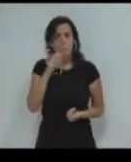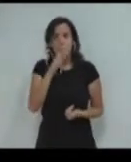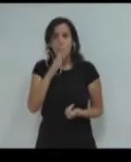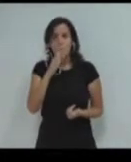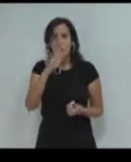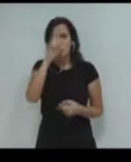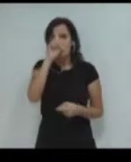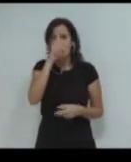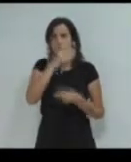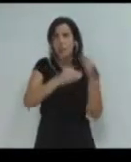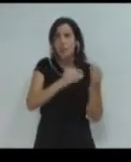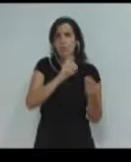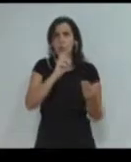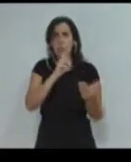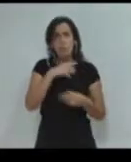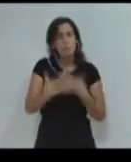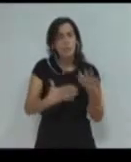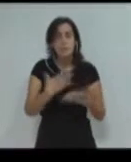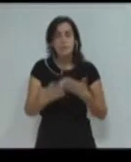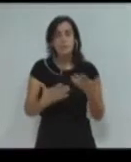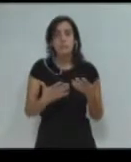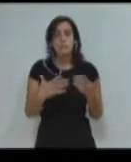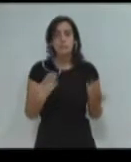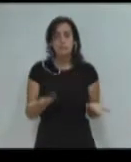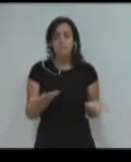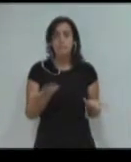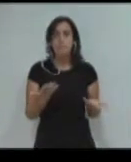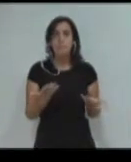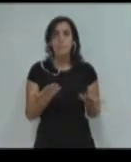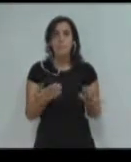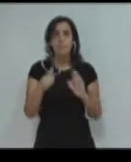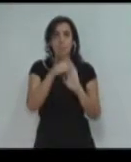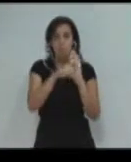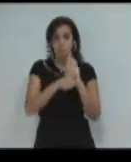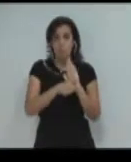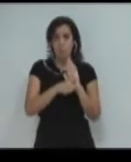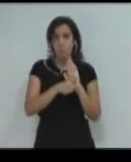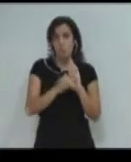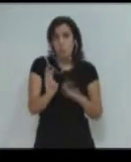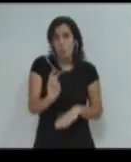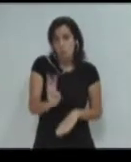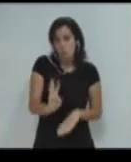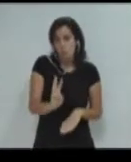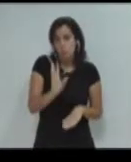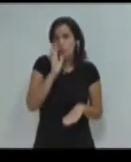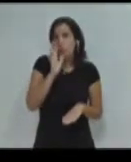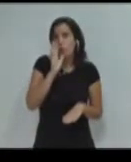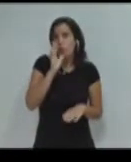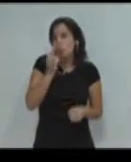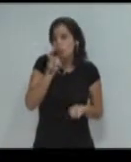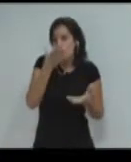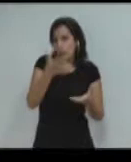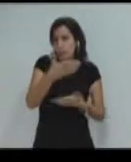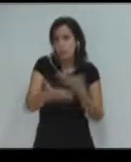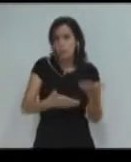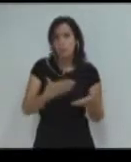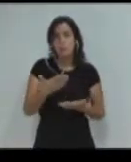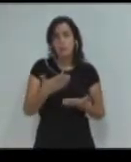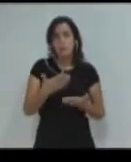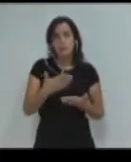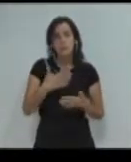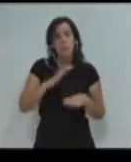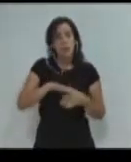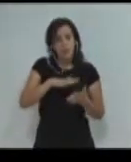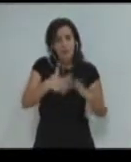no sabes hacer, ¿no? ¿Qué podría hacer el programa de Word? Digo, por sugerir, porque también cosas, para que fuera